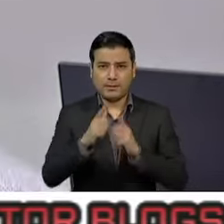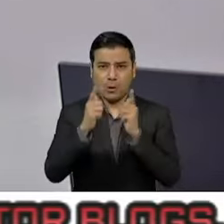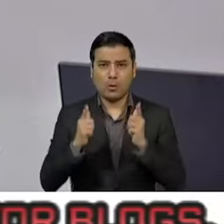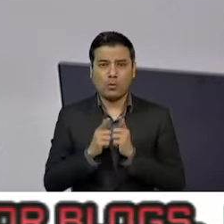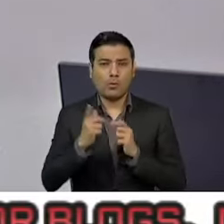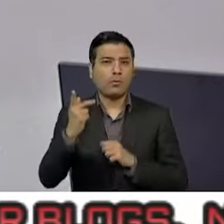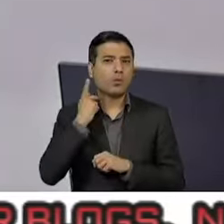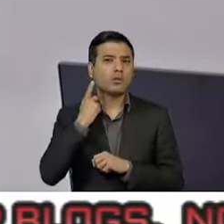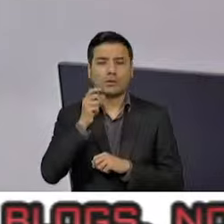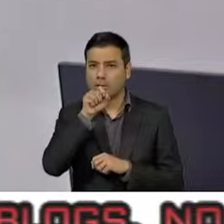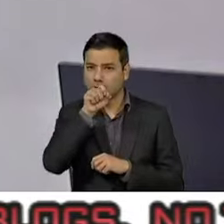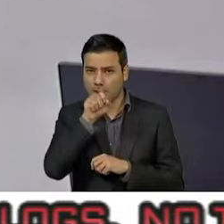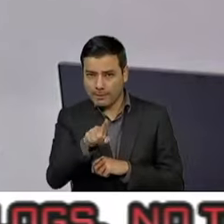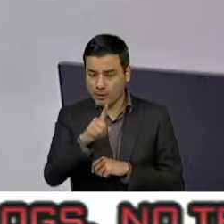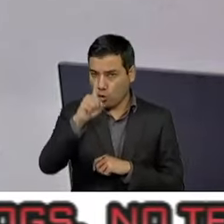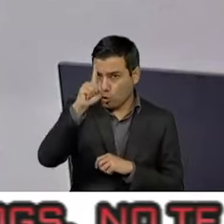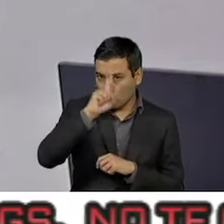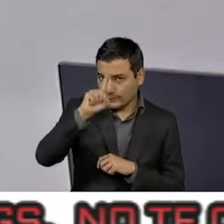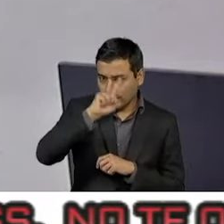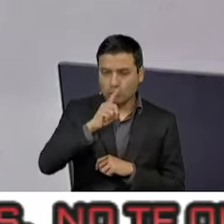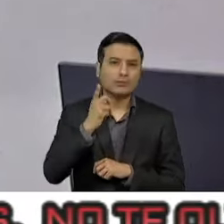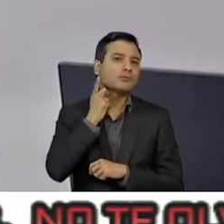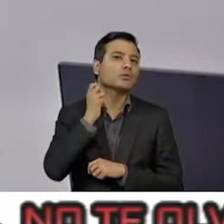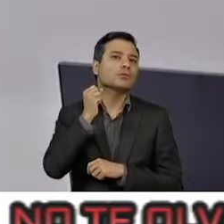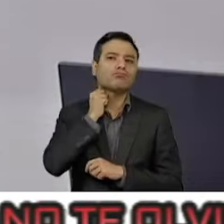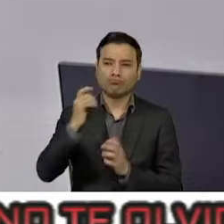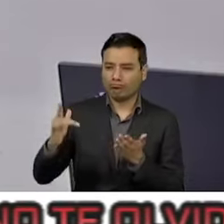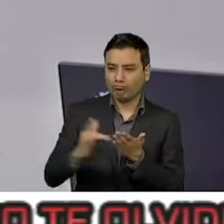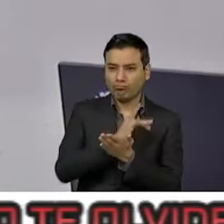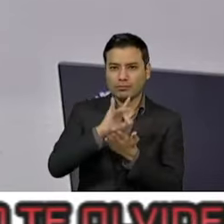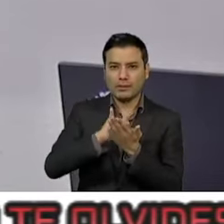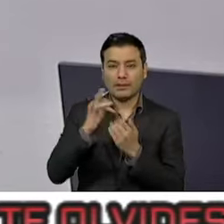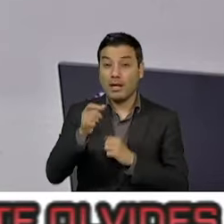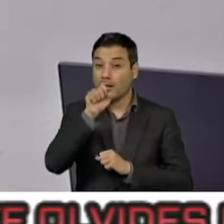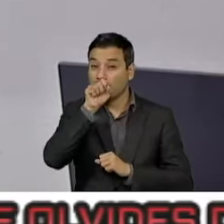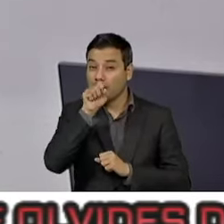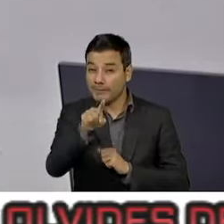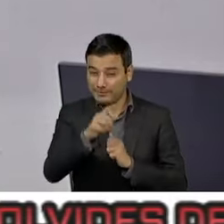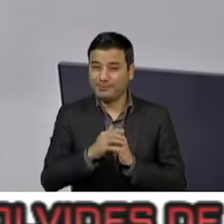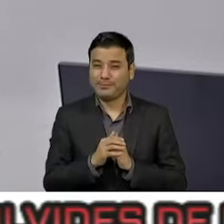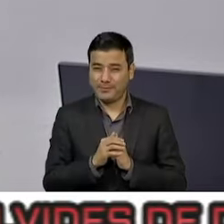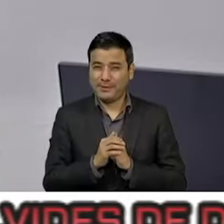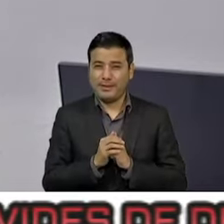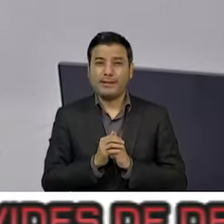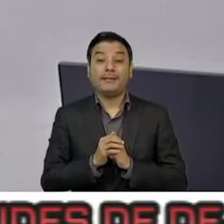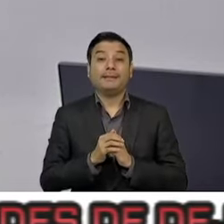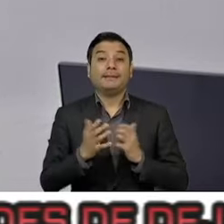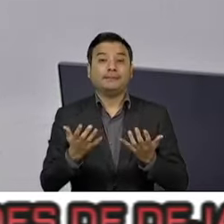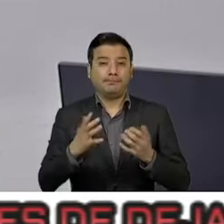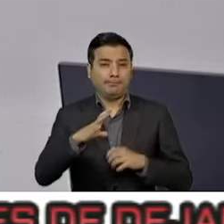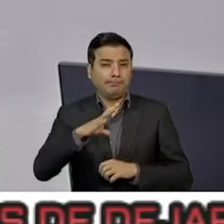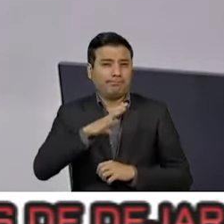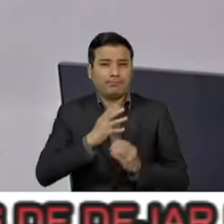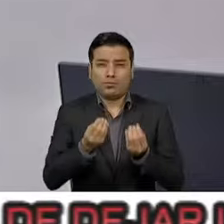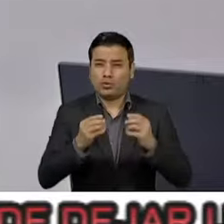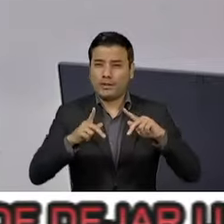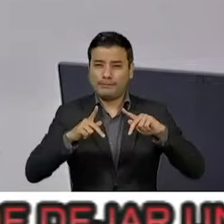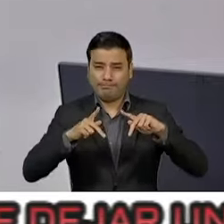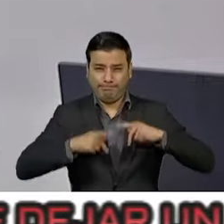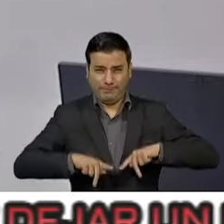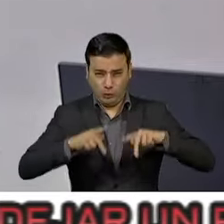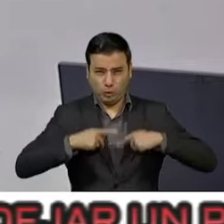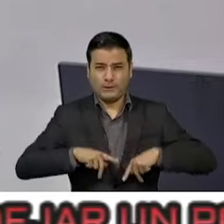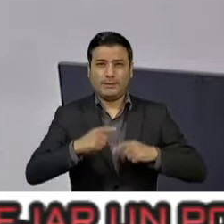los consejeros del Poder Legislativo, pero sobre todo con el apoyo decidido de los órganos delegacionales y subdelegacionales